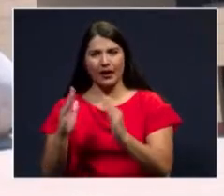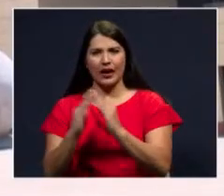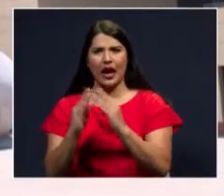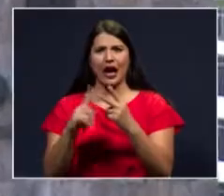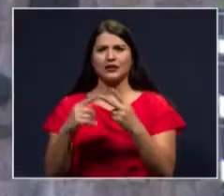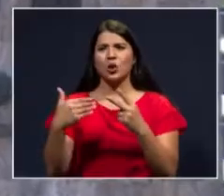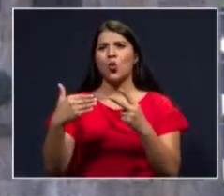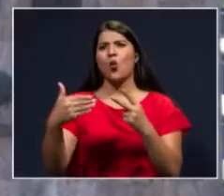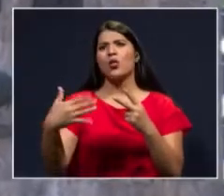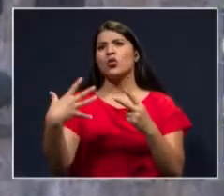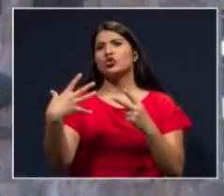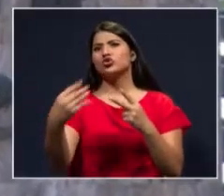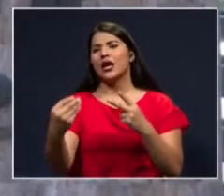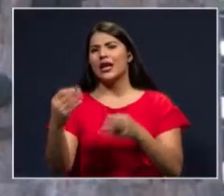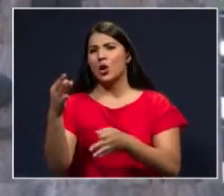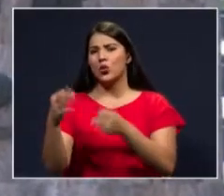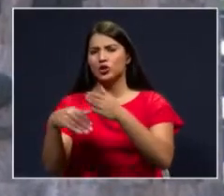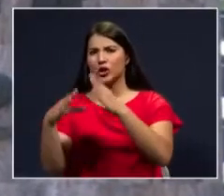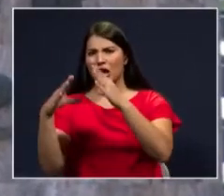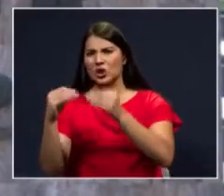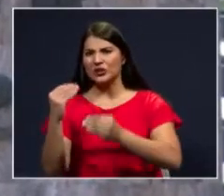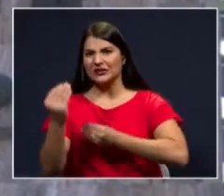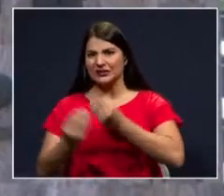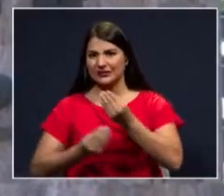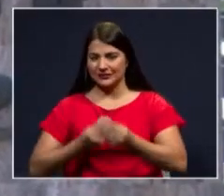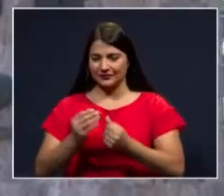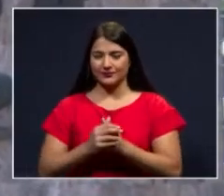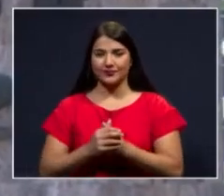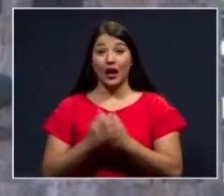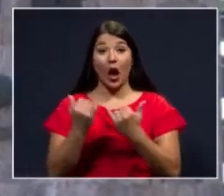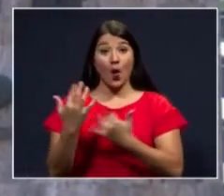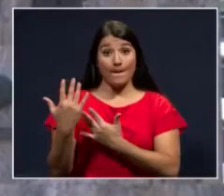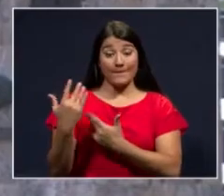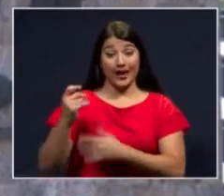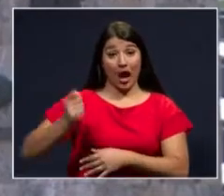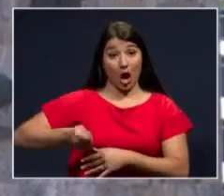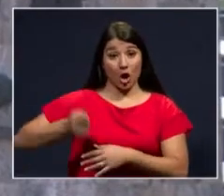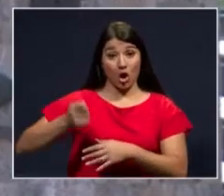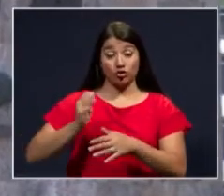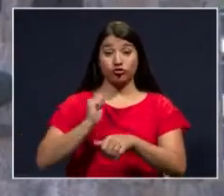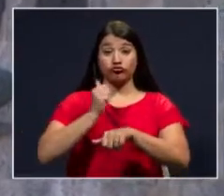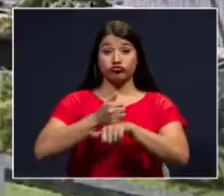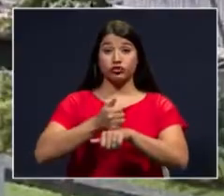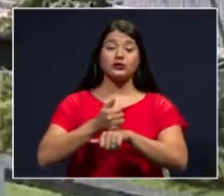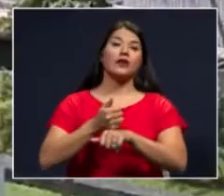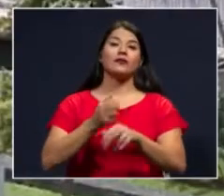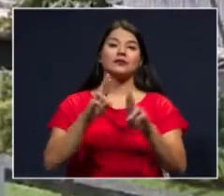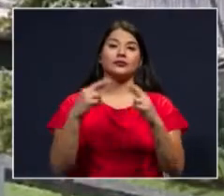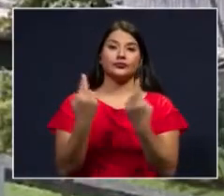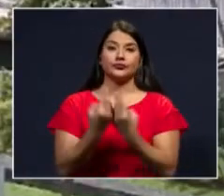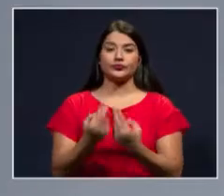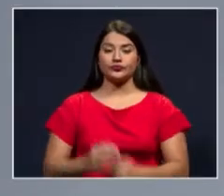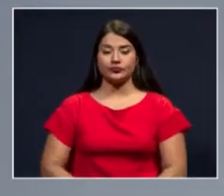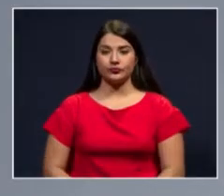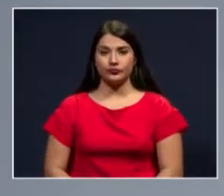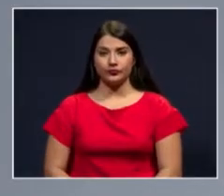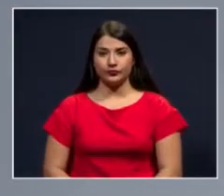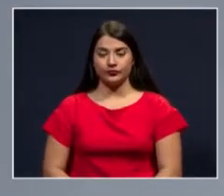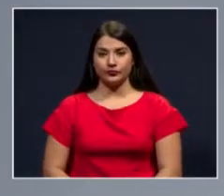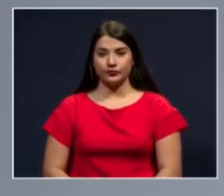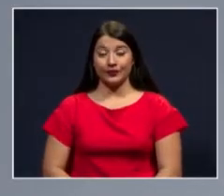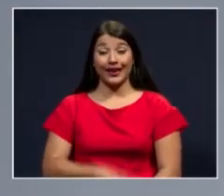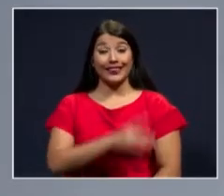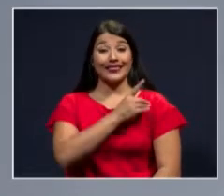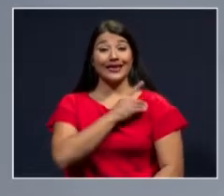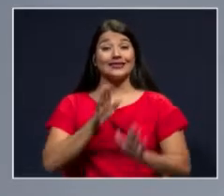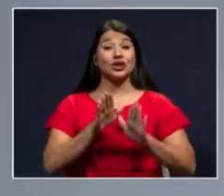cuando salen de audiencias en la noche. De acuerdo con Segura, están esperando que la Corte agende la solicitud. La